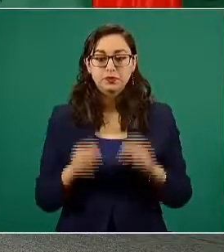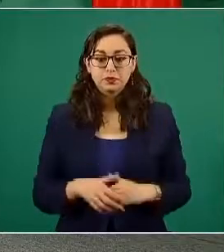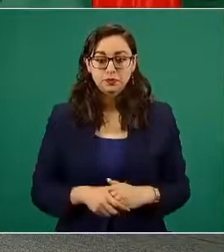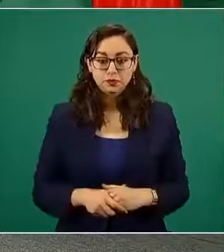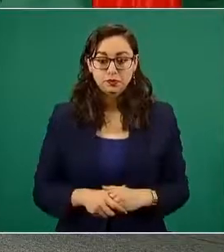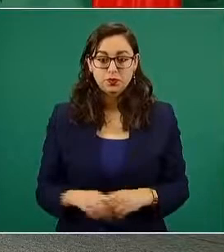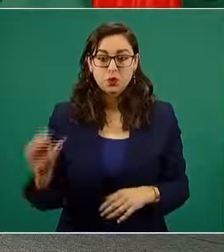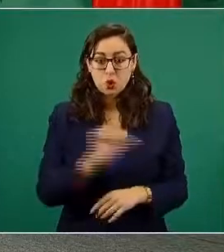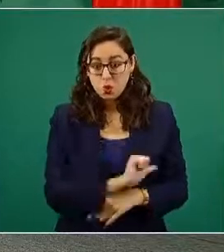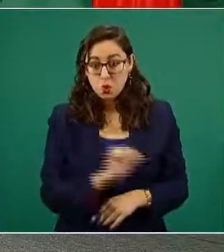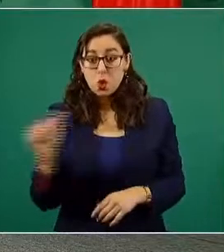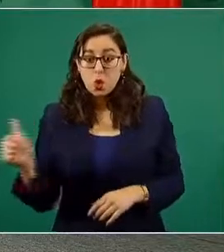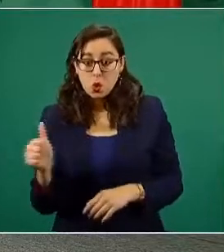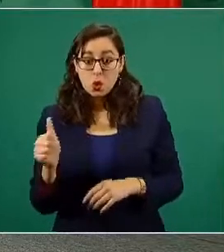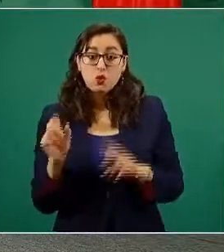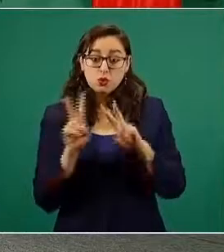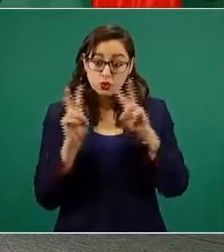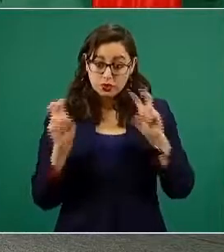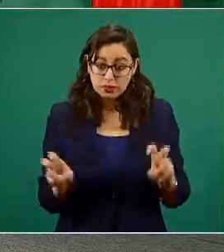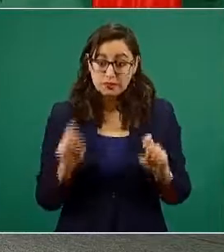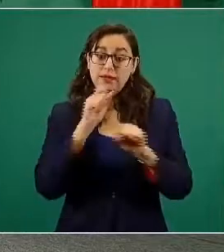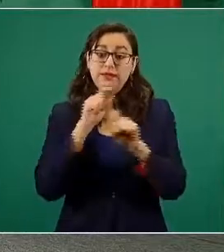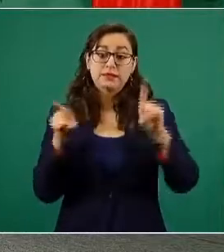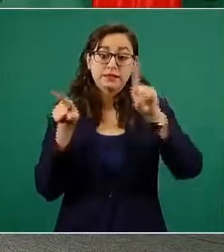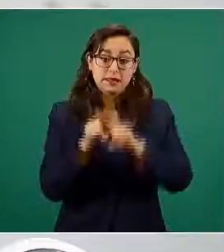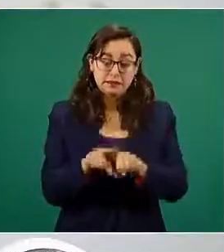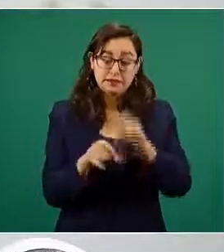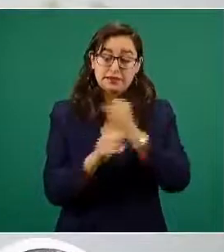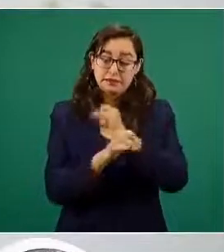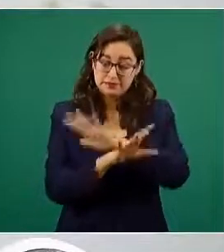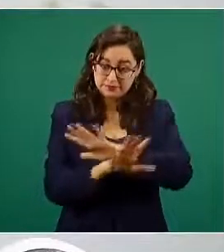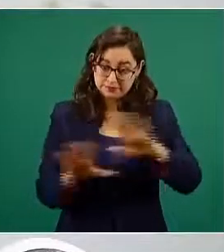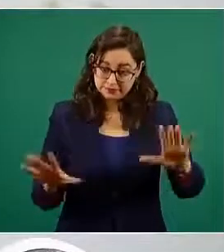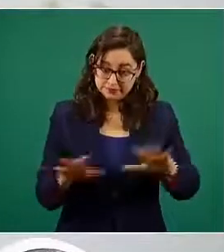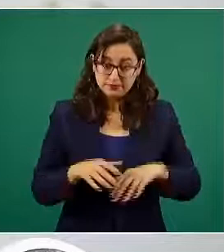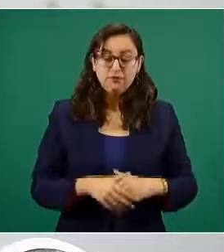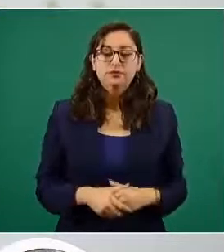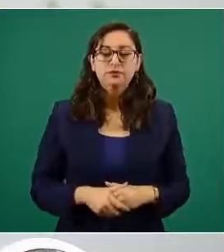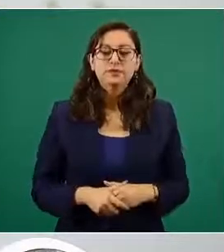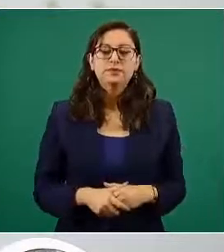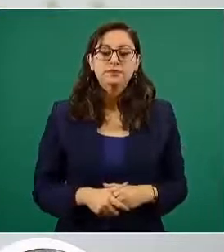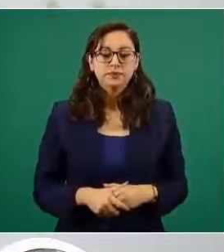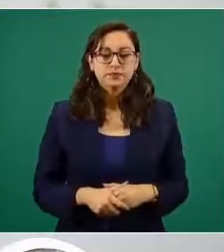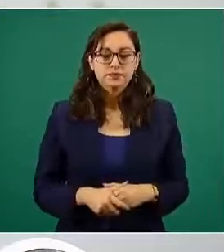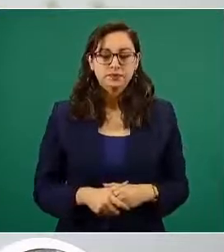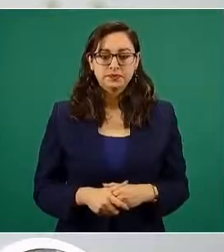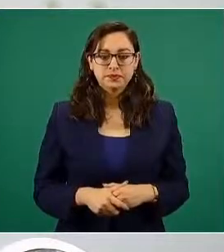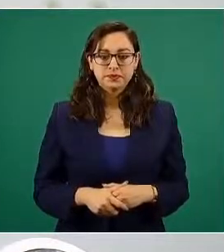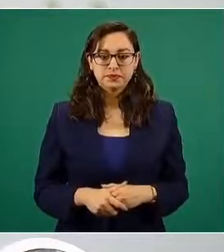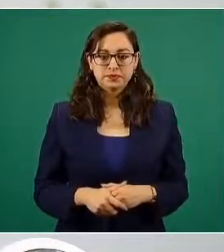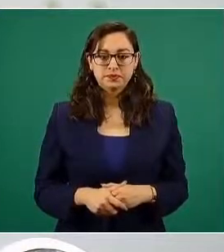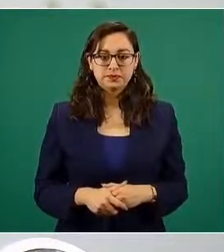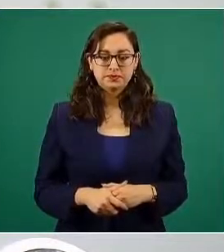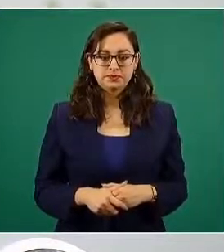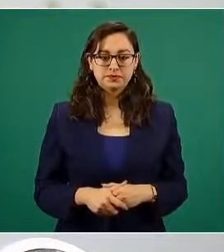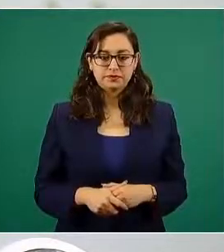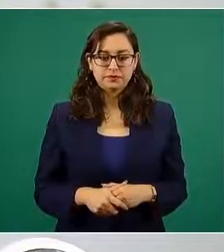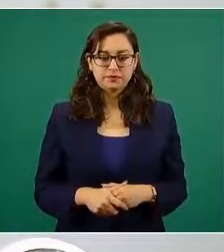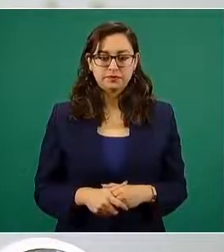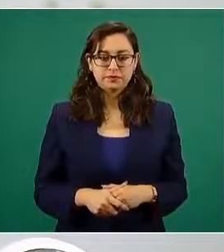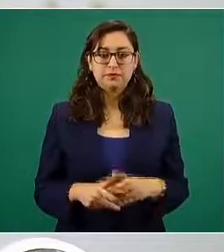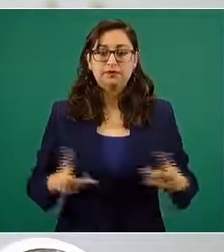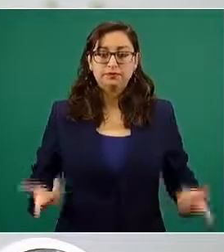Y otro elemento que queremos comentar es los planes de vacunación requieren una visión de Estado, una